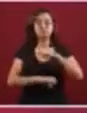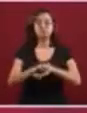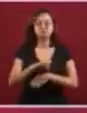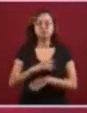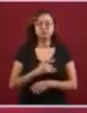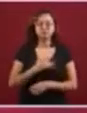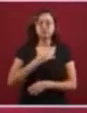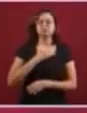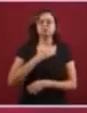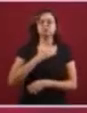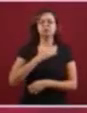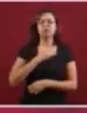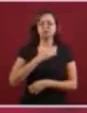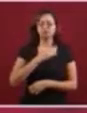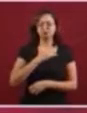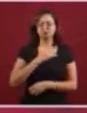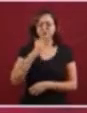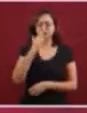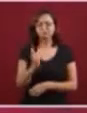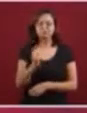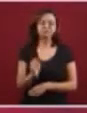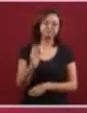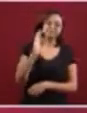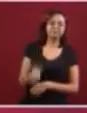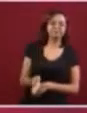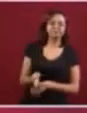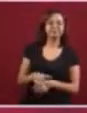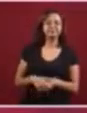aceptaron ese principio